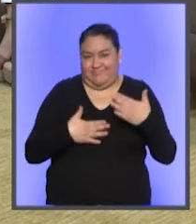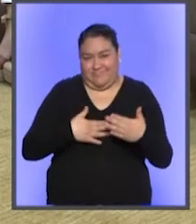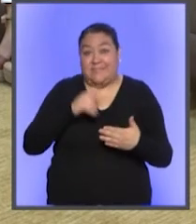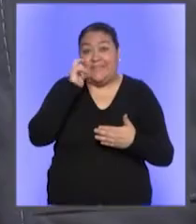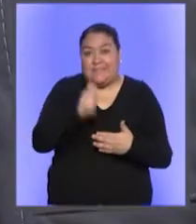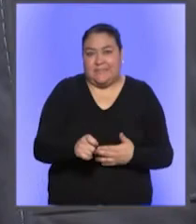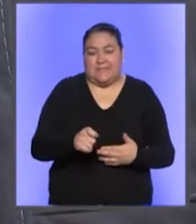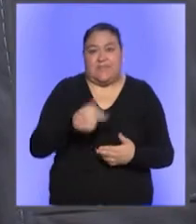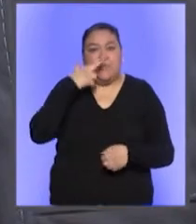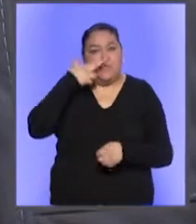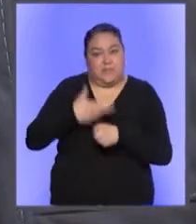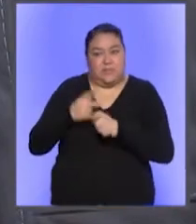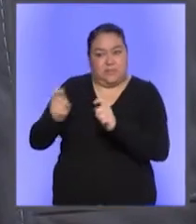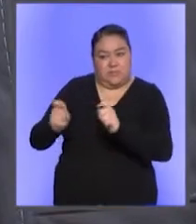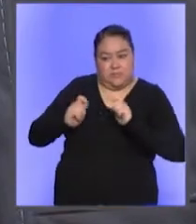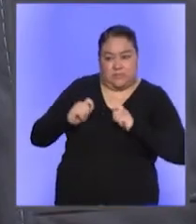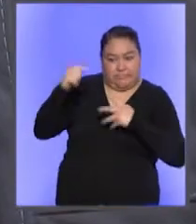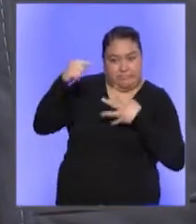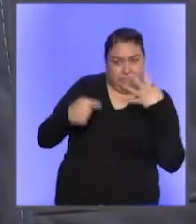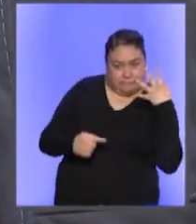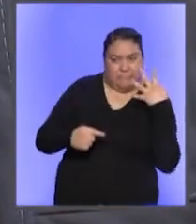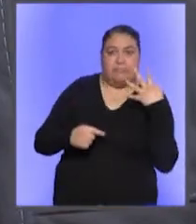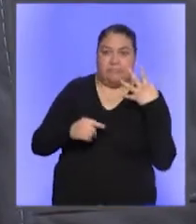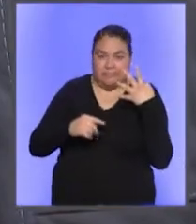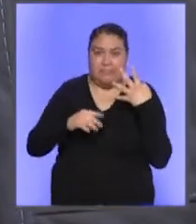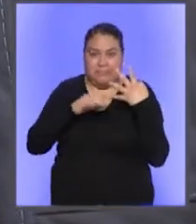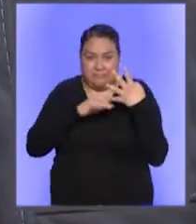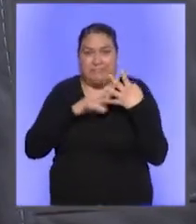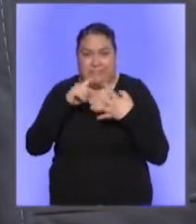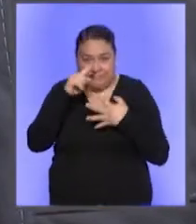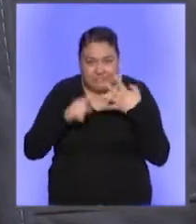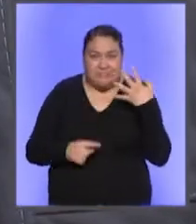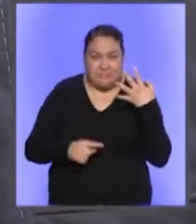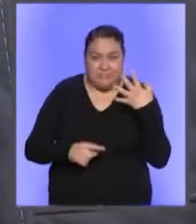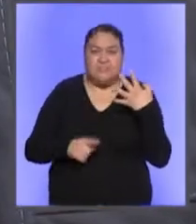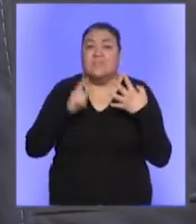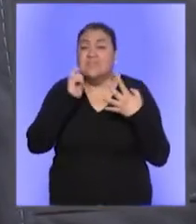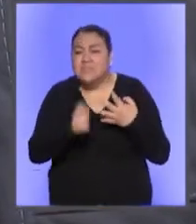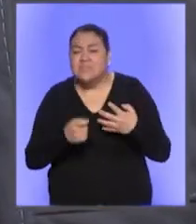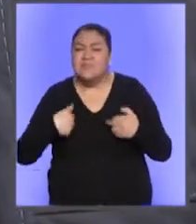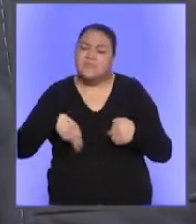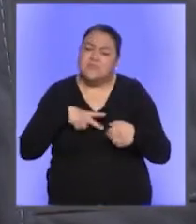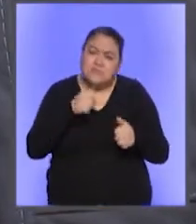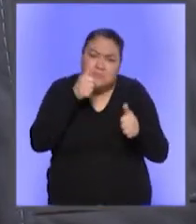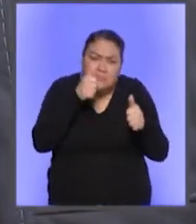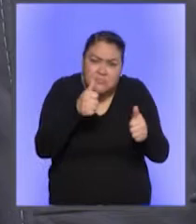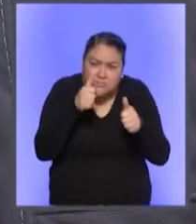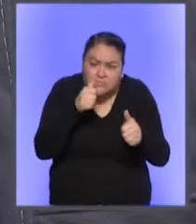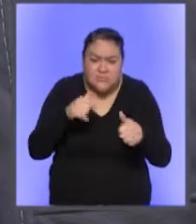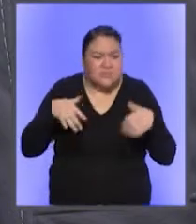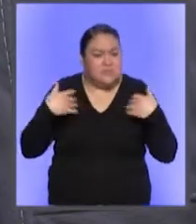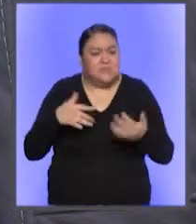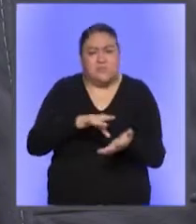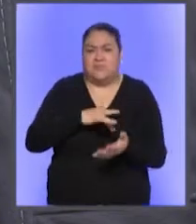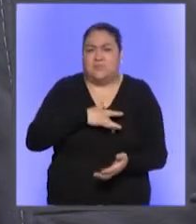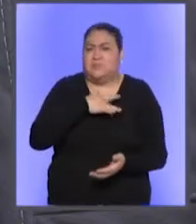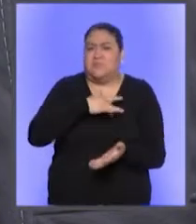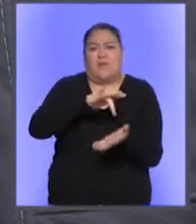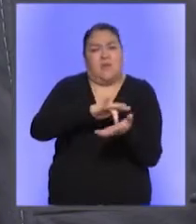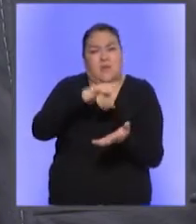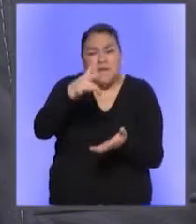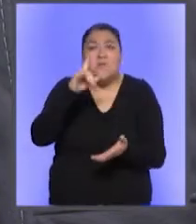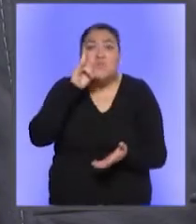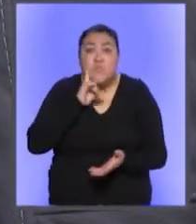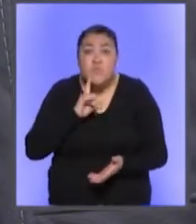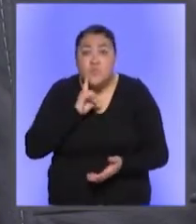todo también que nos ha dejado Muchas tareas nos ha dejado una conciencia nos ha permitido Escuchar agradecemos mucho